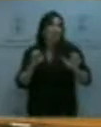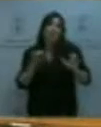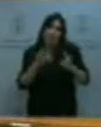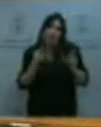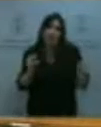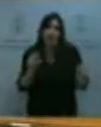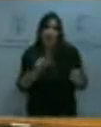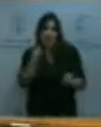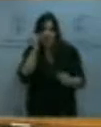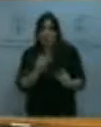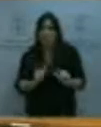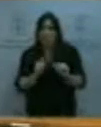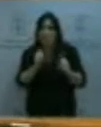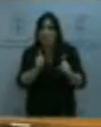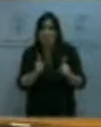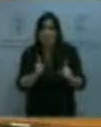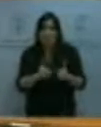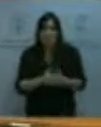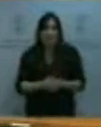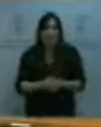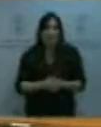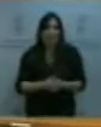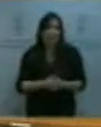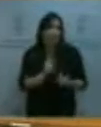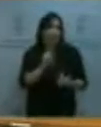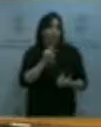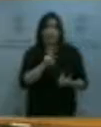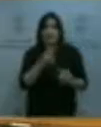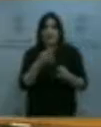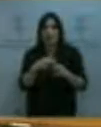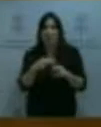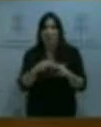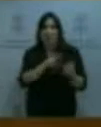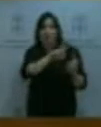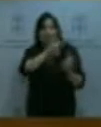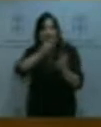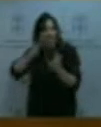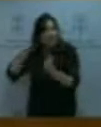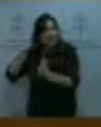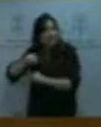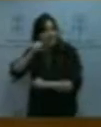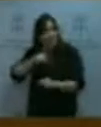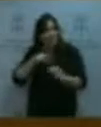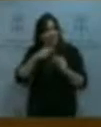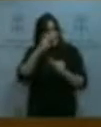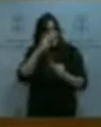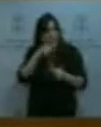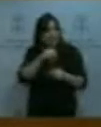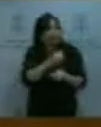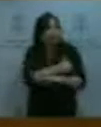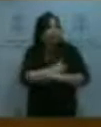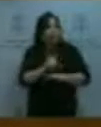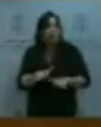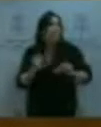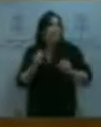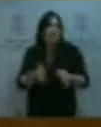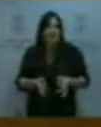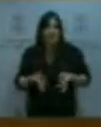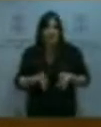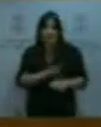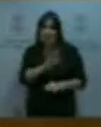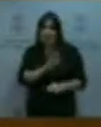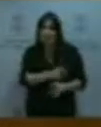de vista político en todos los temas que interesan en esta región. Porque tal parece que algunos no trabajan en